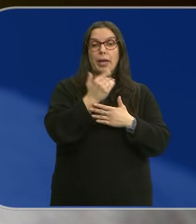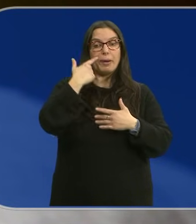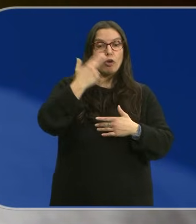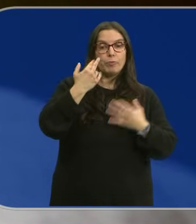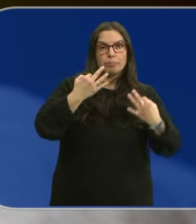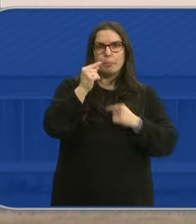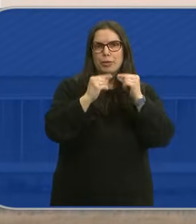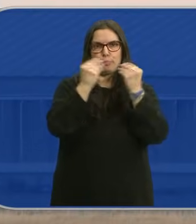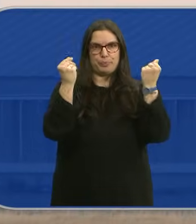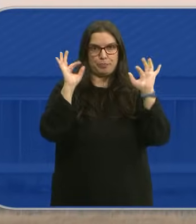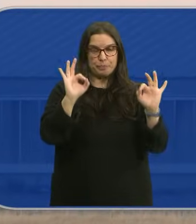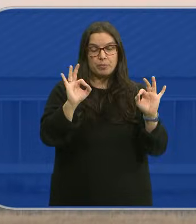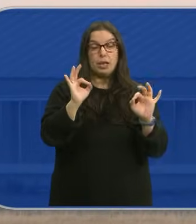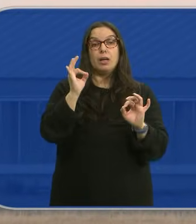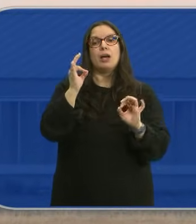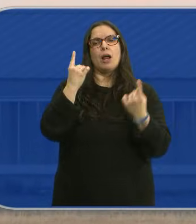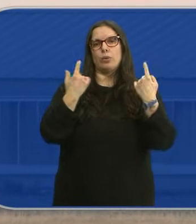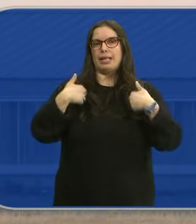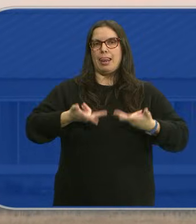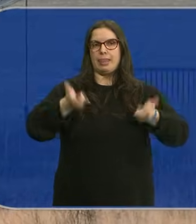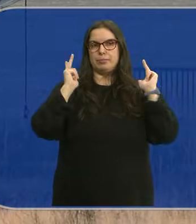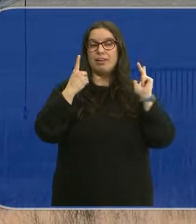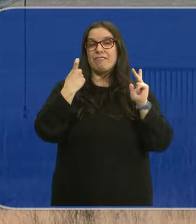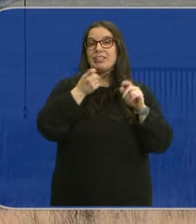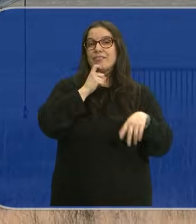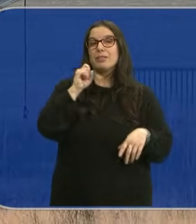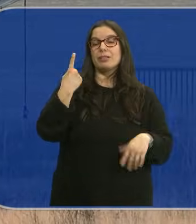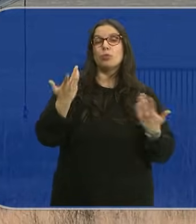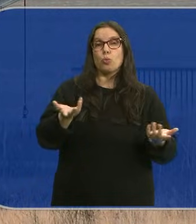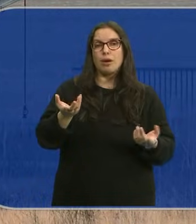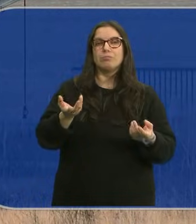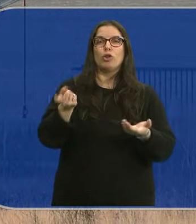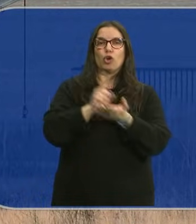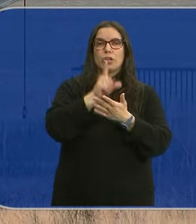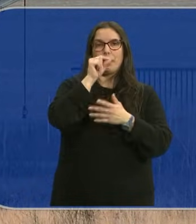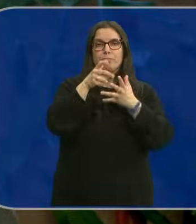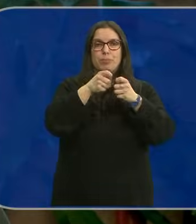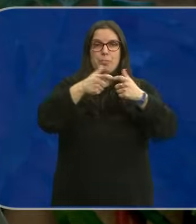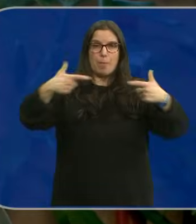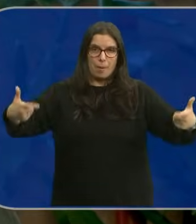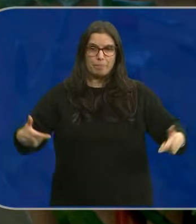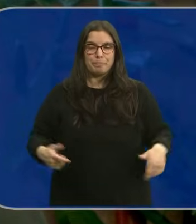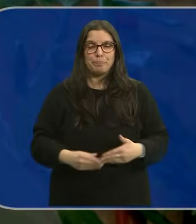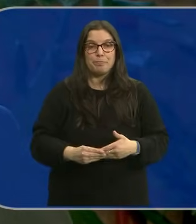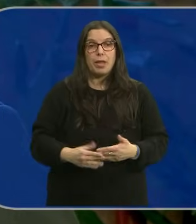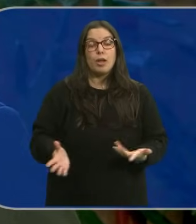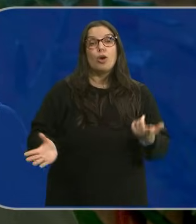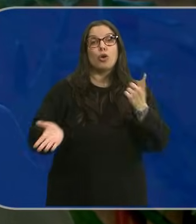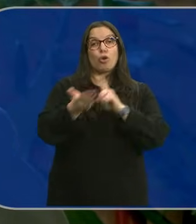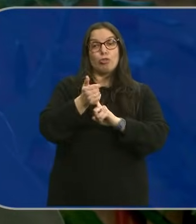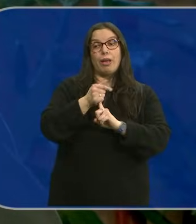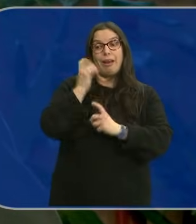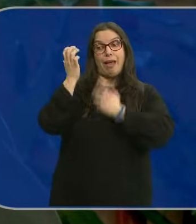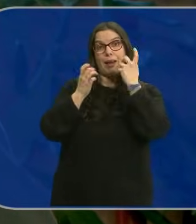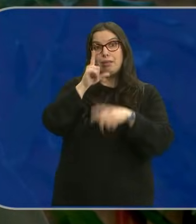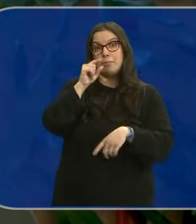virus ya no está. Y aunque muchas granjas ya están libres, falta lo más difícil: volver a llenarlas. Conseguir aves